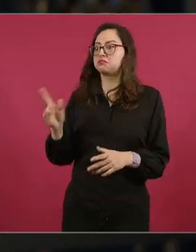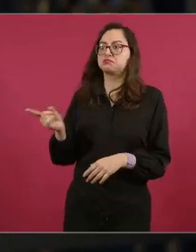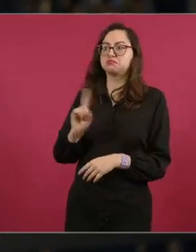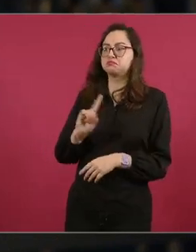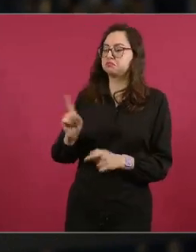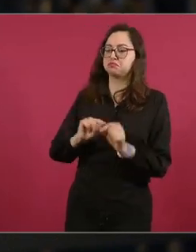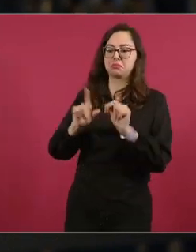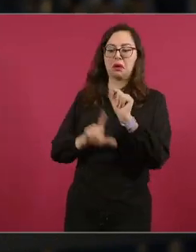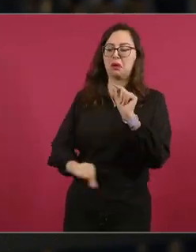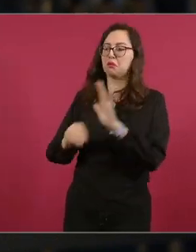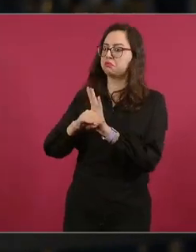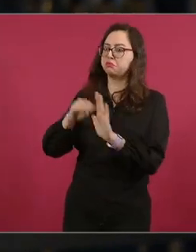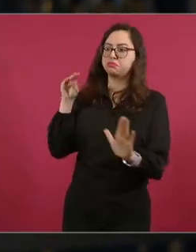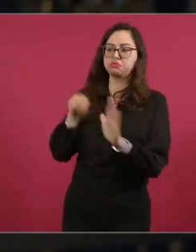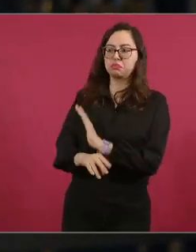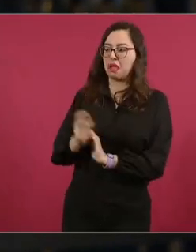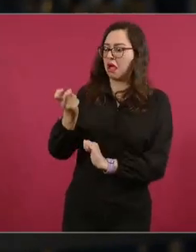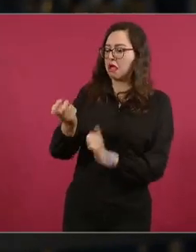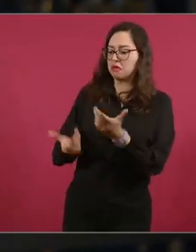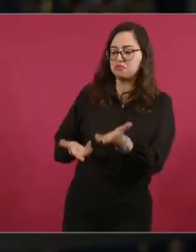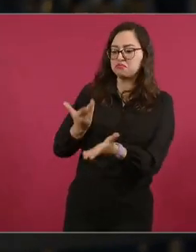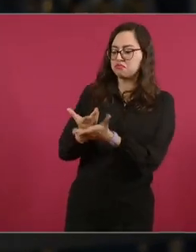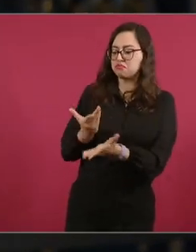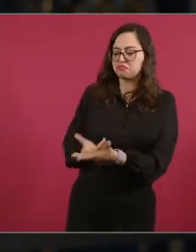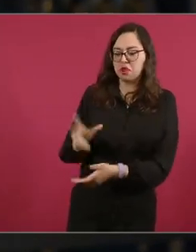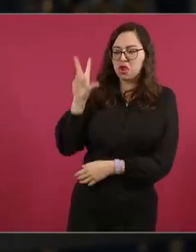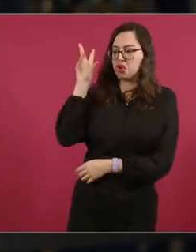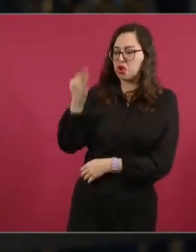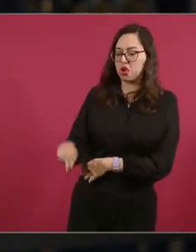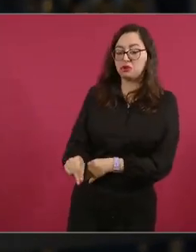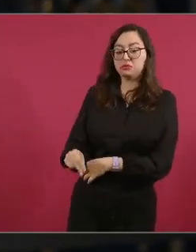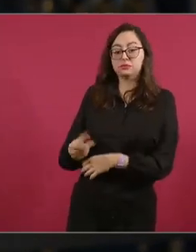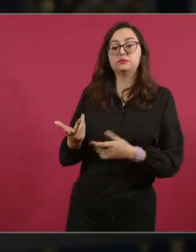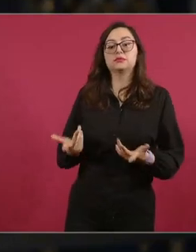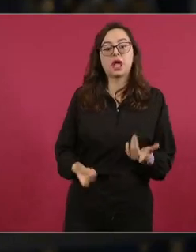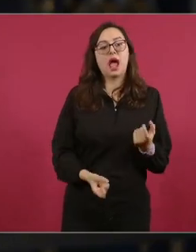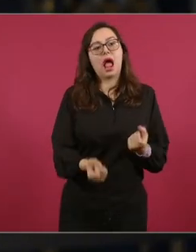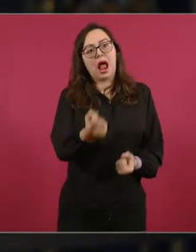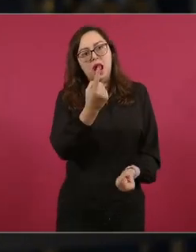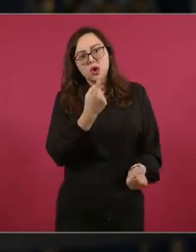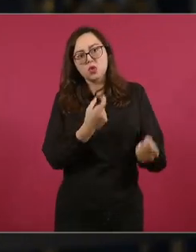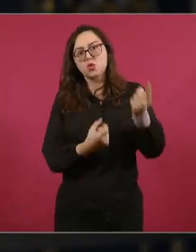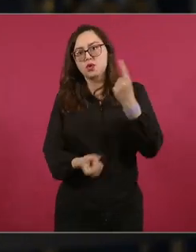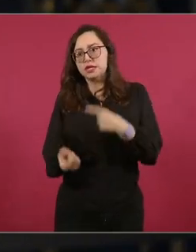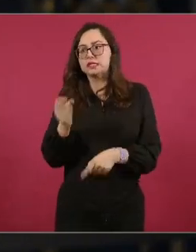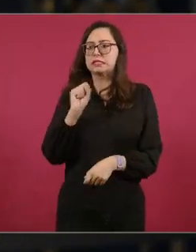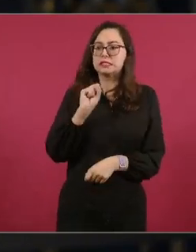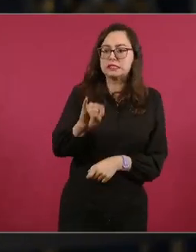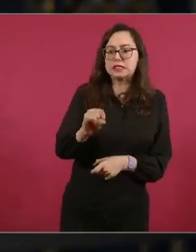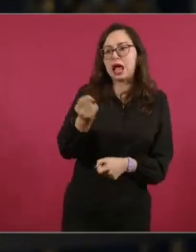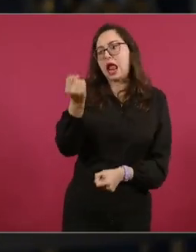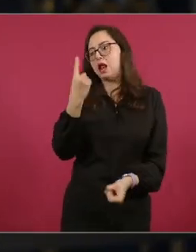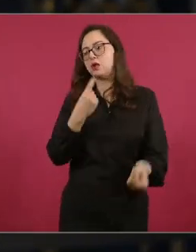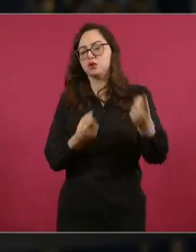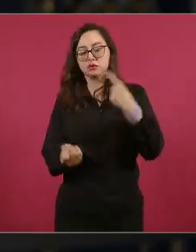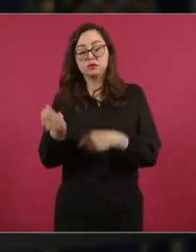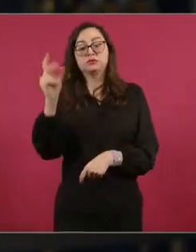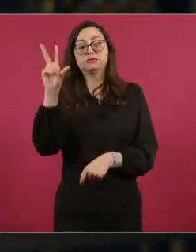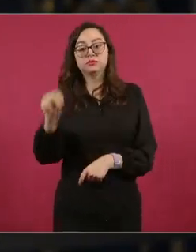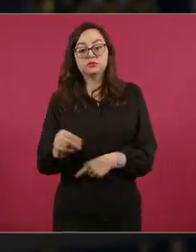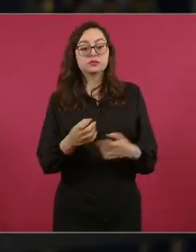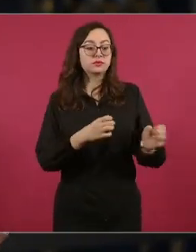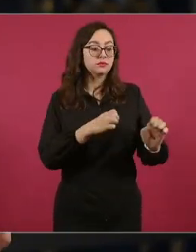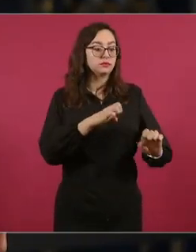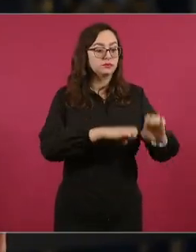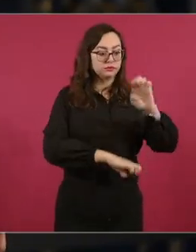apoyando, en algunas ya habían adelantado que sí podrían acompañarla, que falta el análisis. Hablaba incluso usted del sector empresarial, ya también en